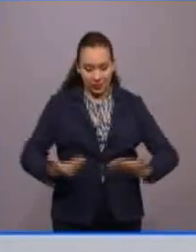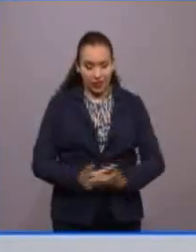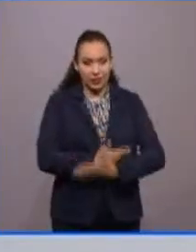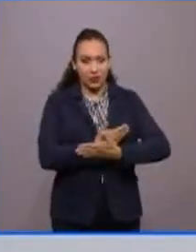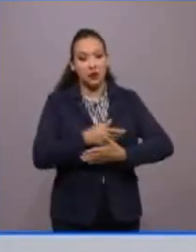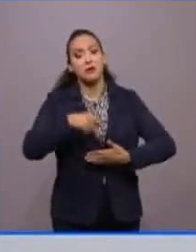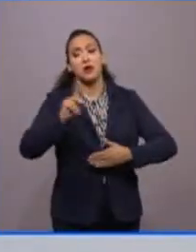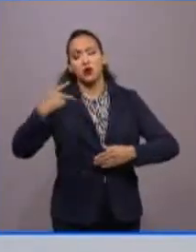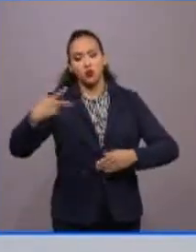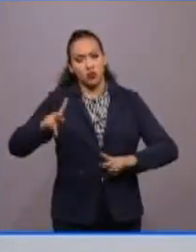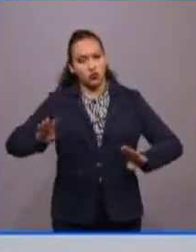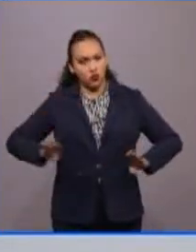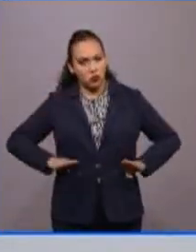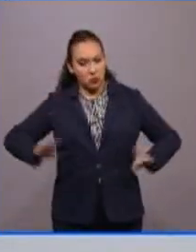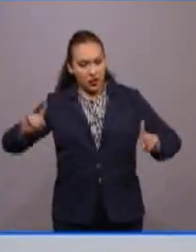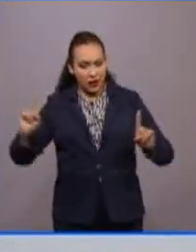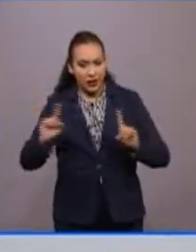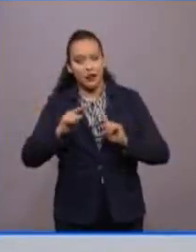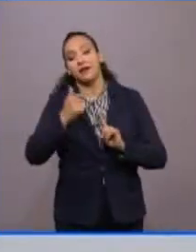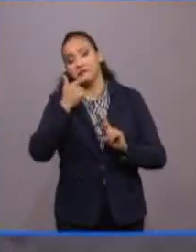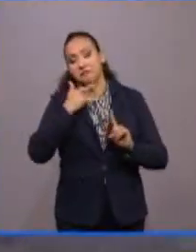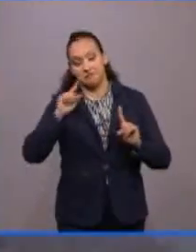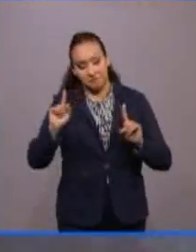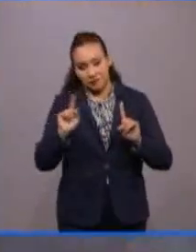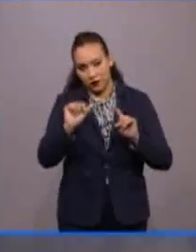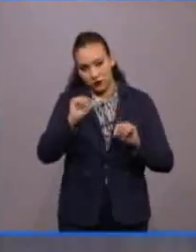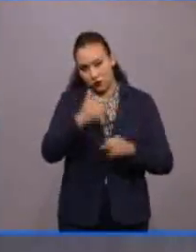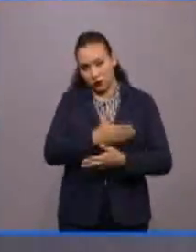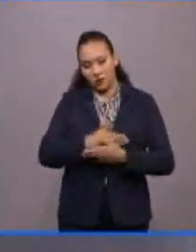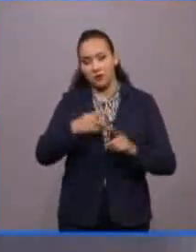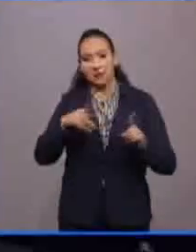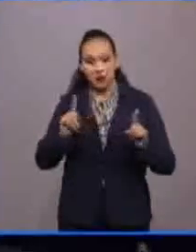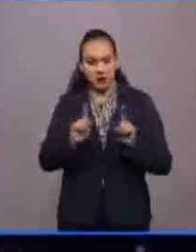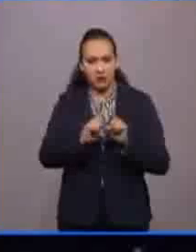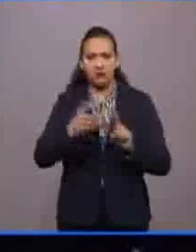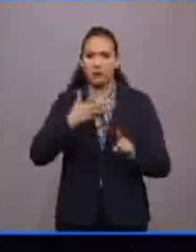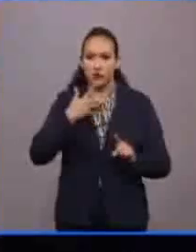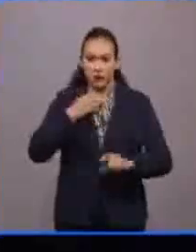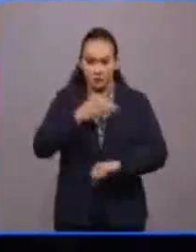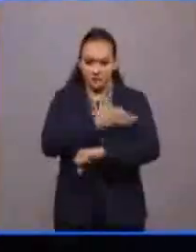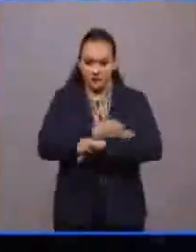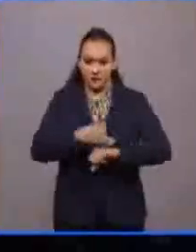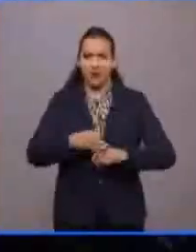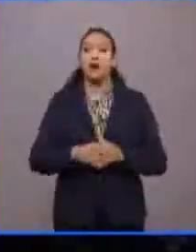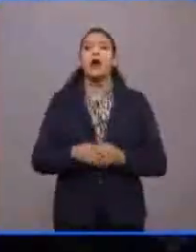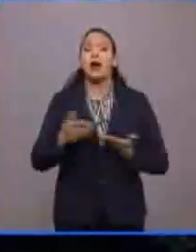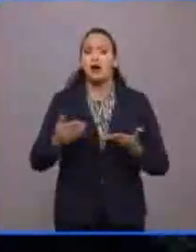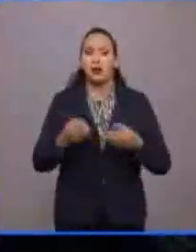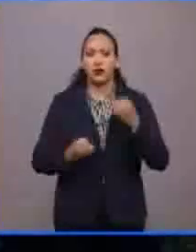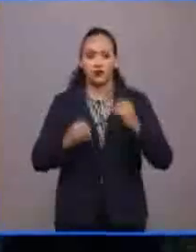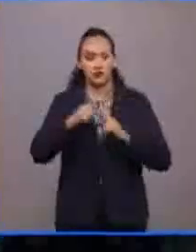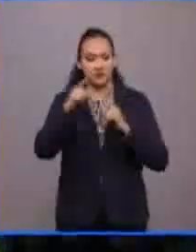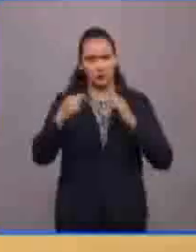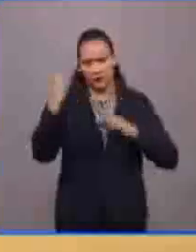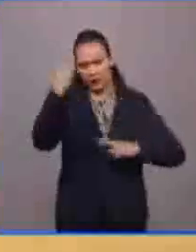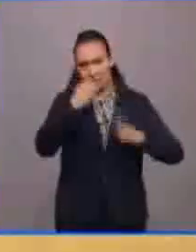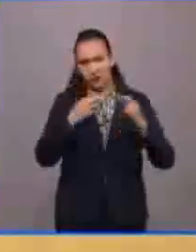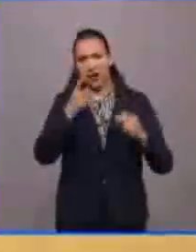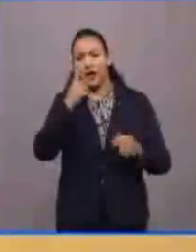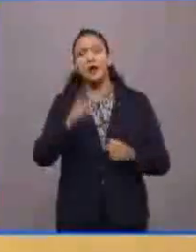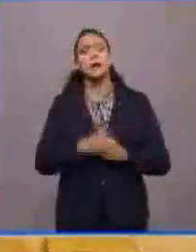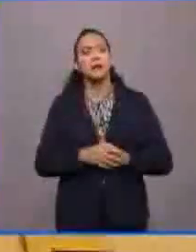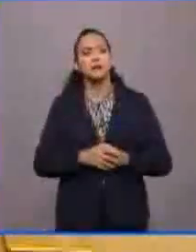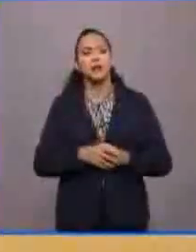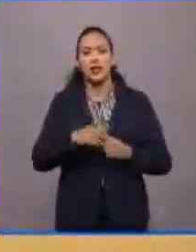y no discriminación de las parejas del mismo sexo, así como el derecho a la identidad. La Corte concluyó que prohibir la posibilidad de reconocer